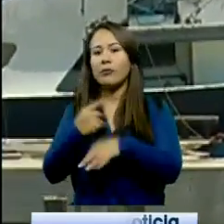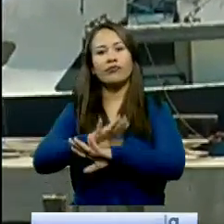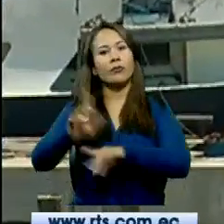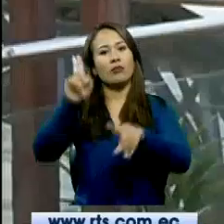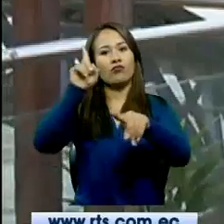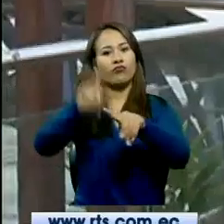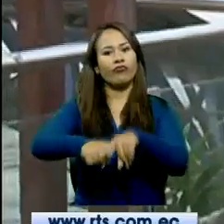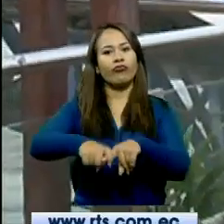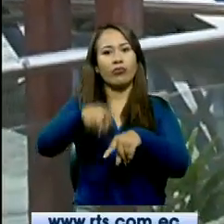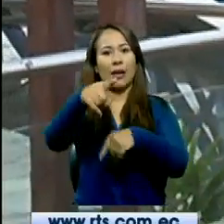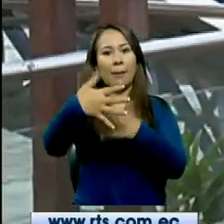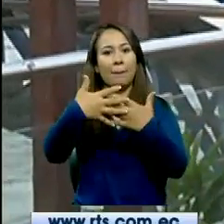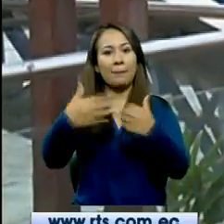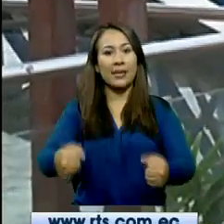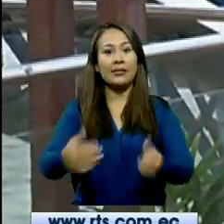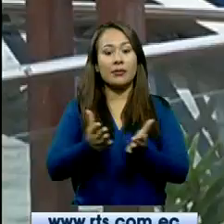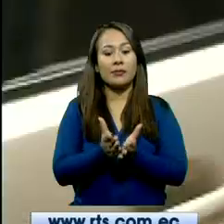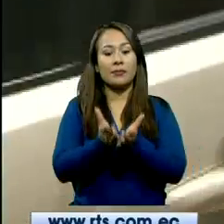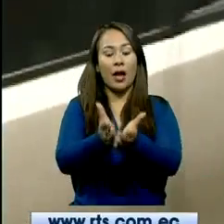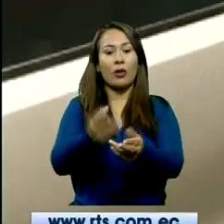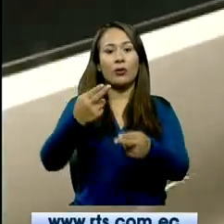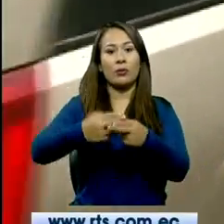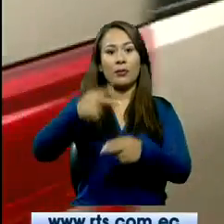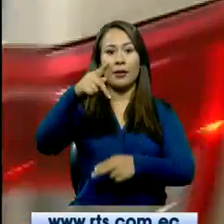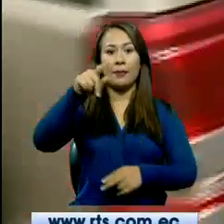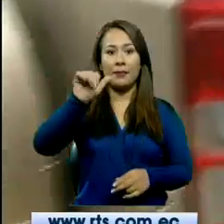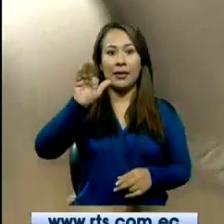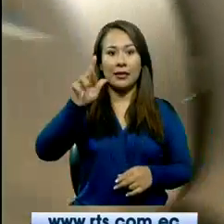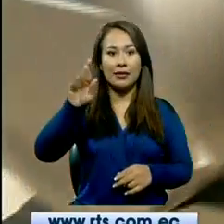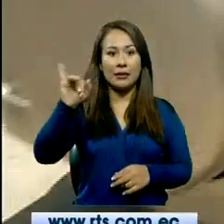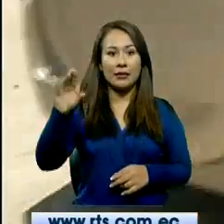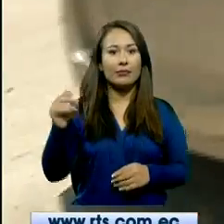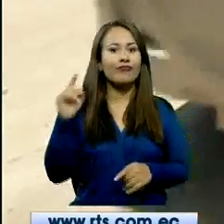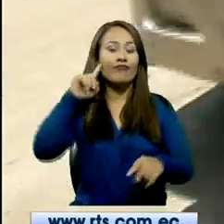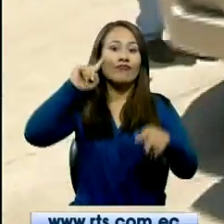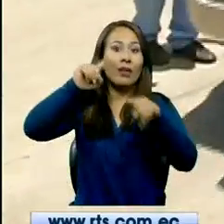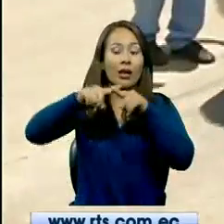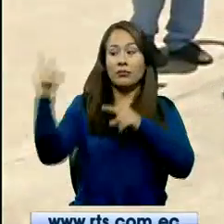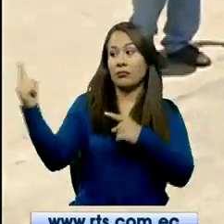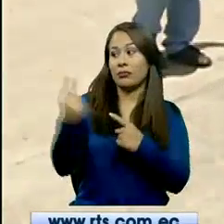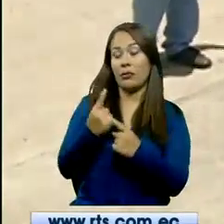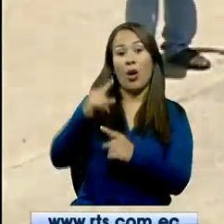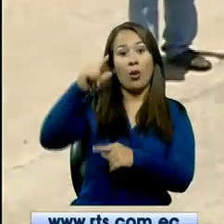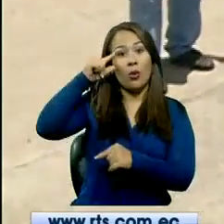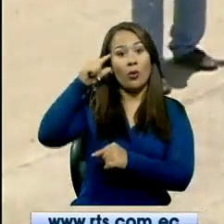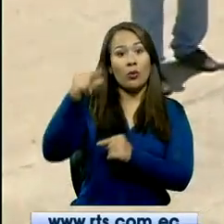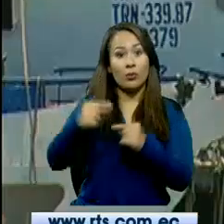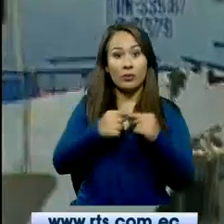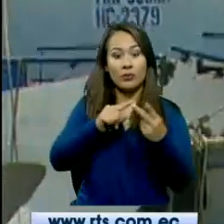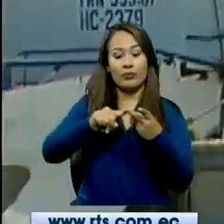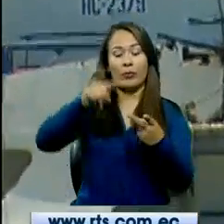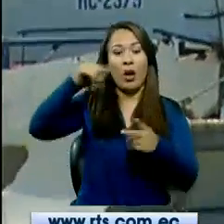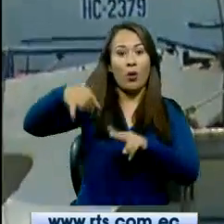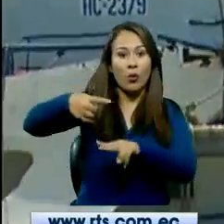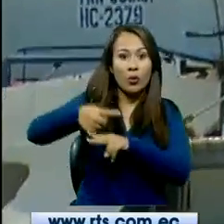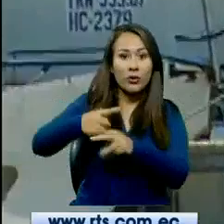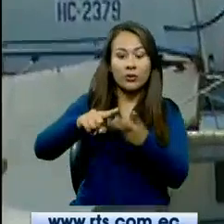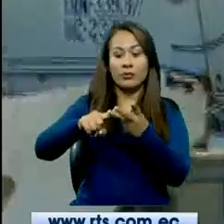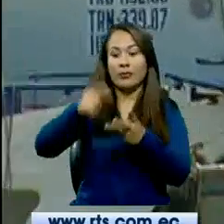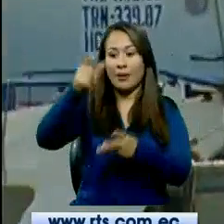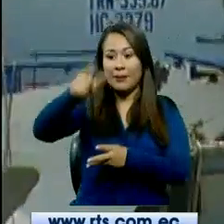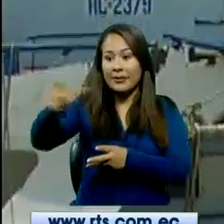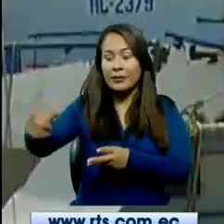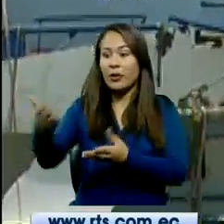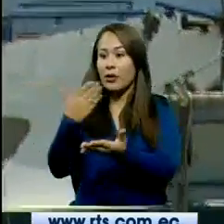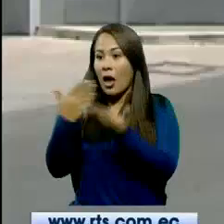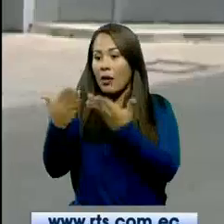embarcación Patricia luego del incidente. Hasta allí se trasladaron el juez, el fiscal y la tripulación involucrada. La diligencia duró poco más de